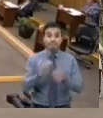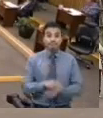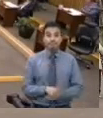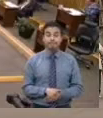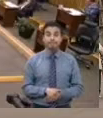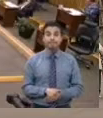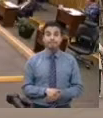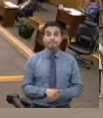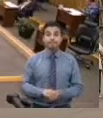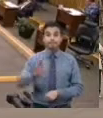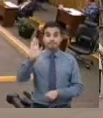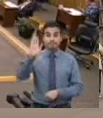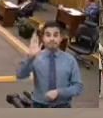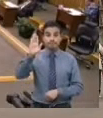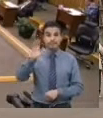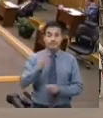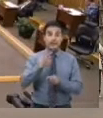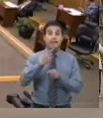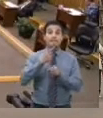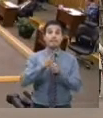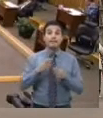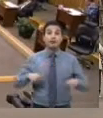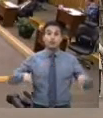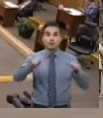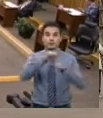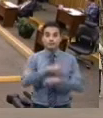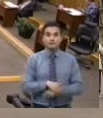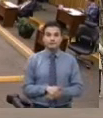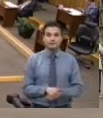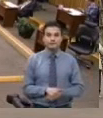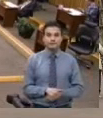¿Alguna otra intervención en la primera ronda?